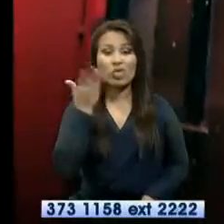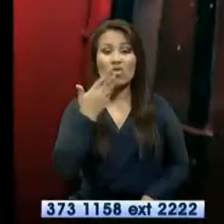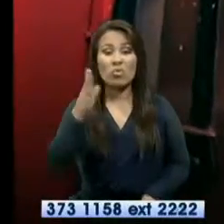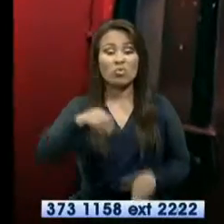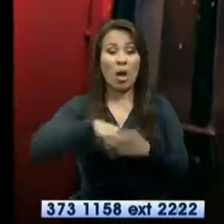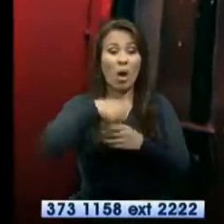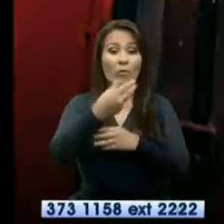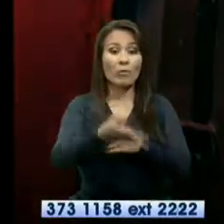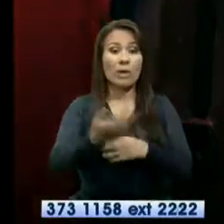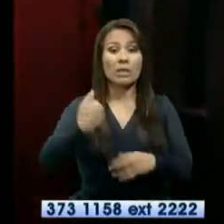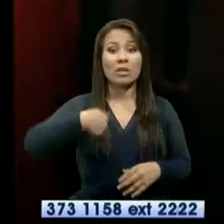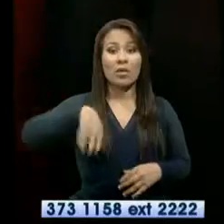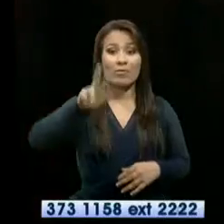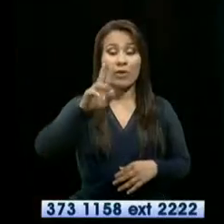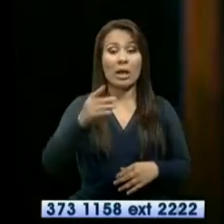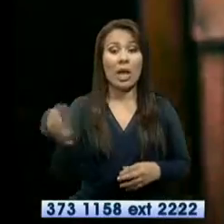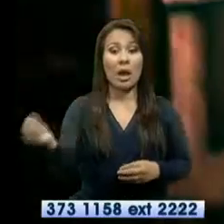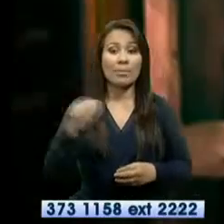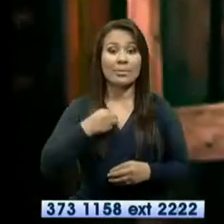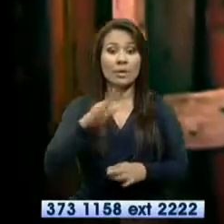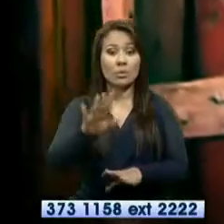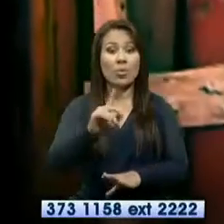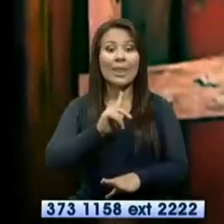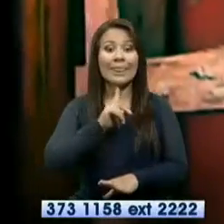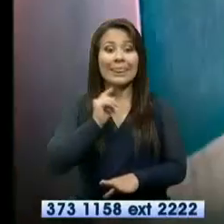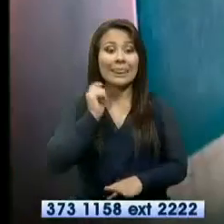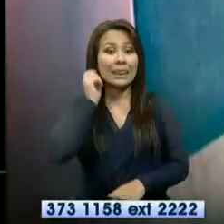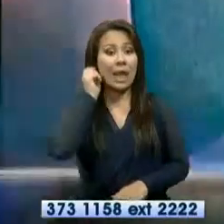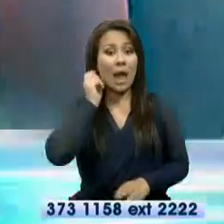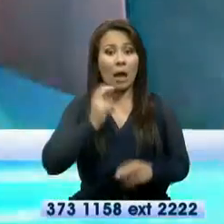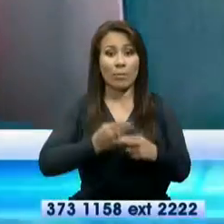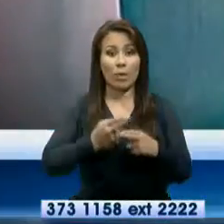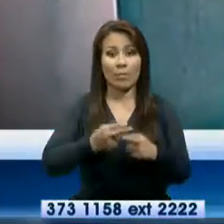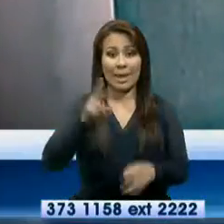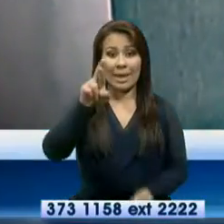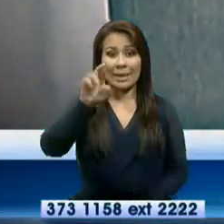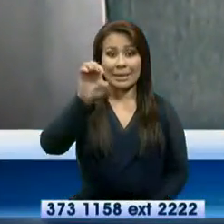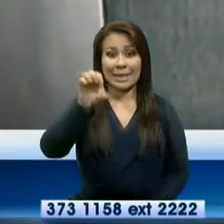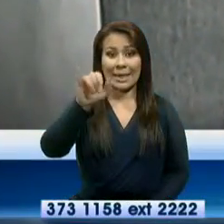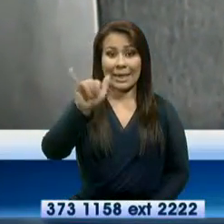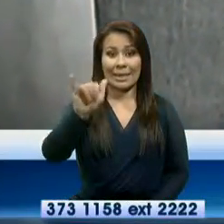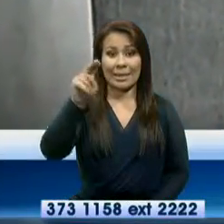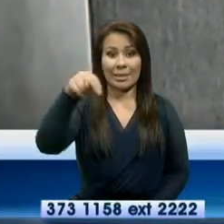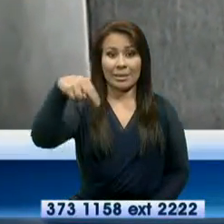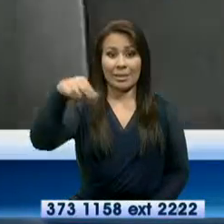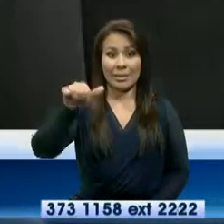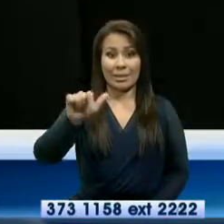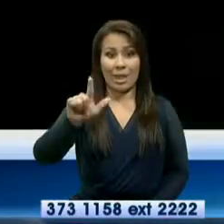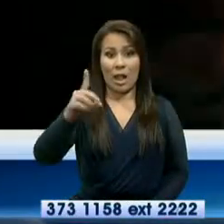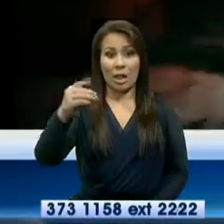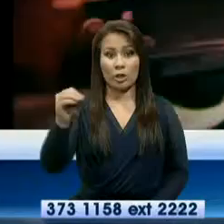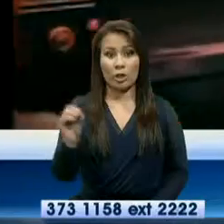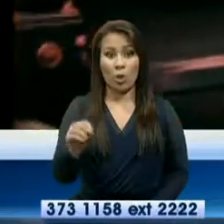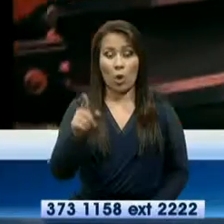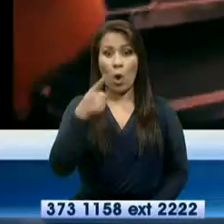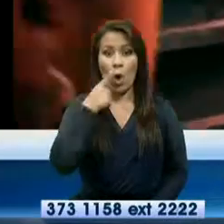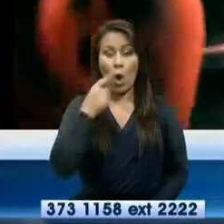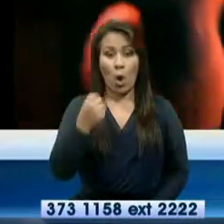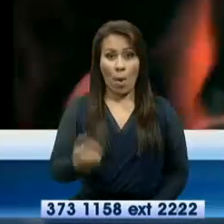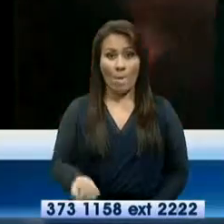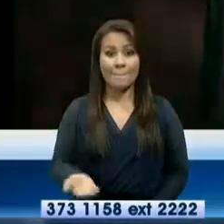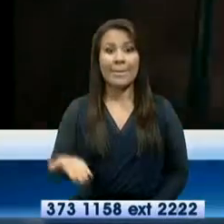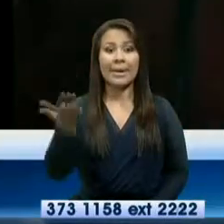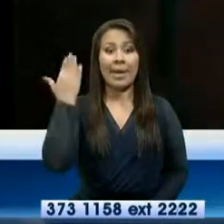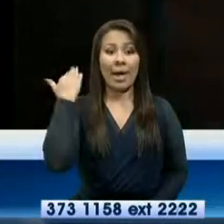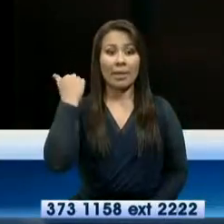lado. De esta forma indica su tía que Reinaldo Jesús Vega Ramos, de 23 años de edad, se fue de su casa el pasado